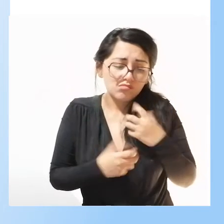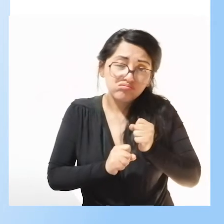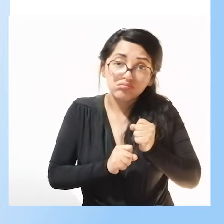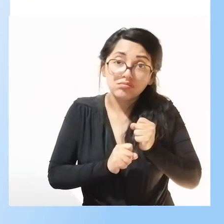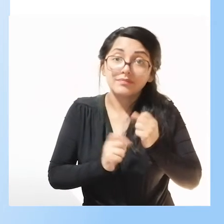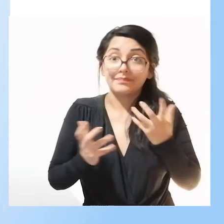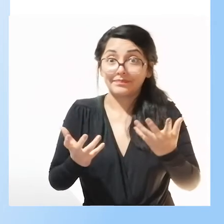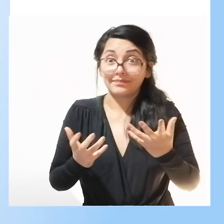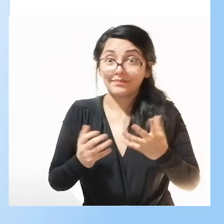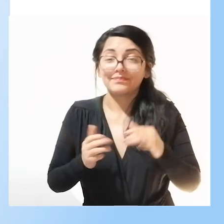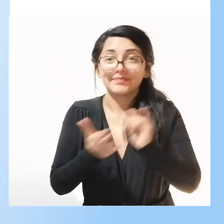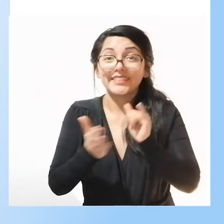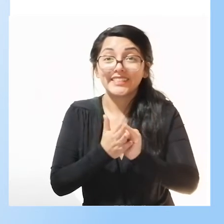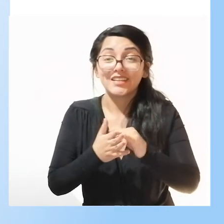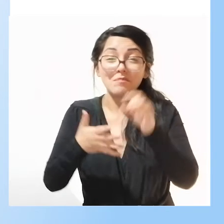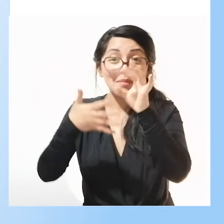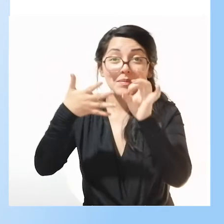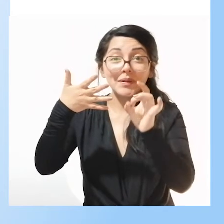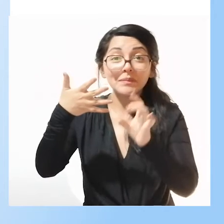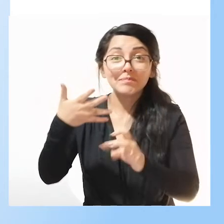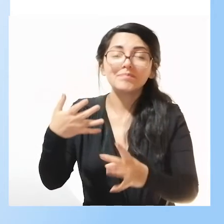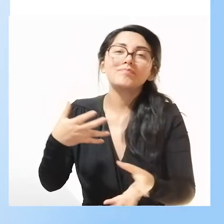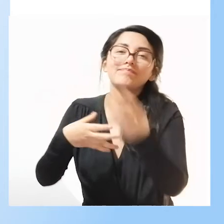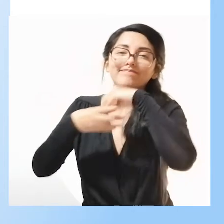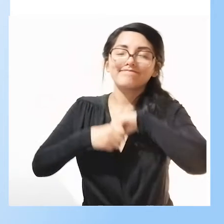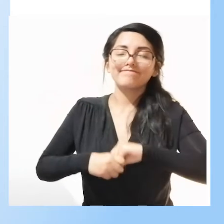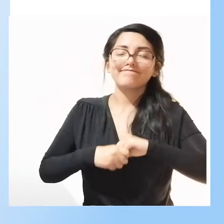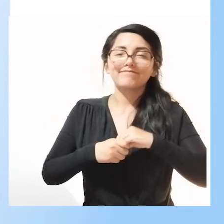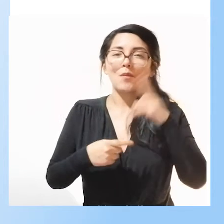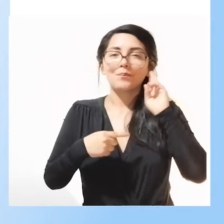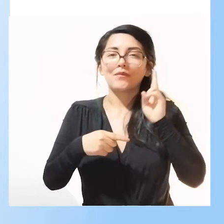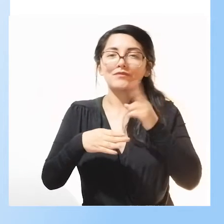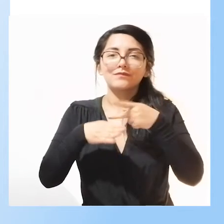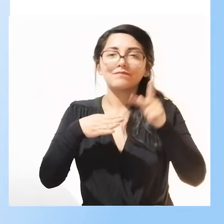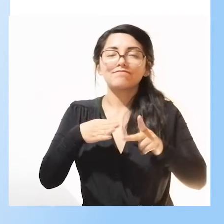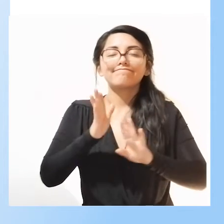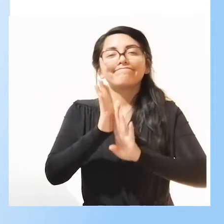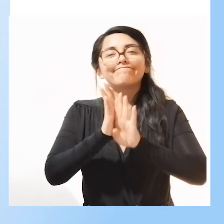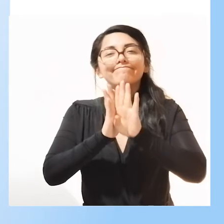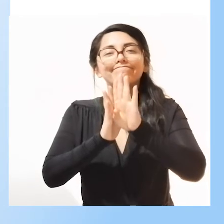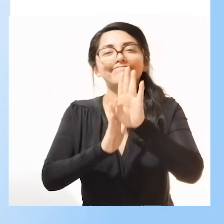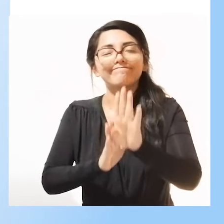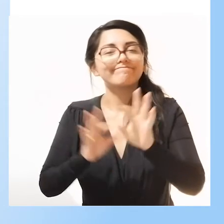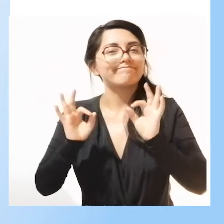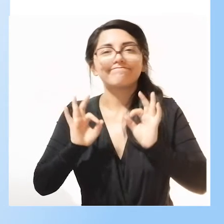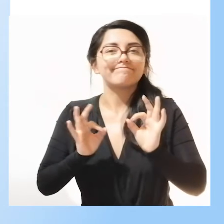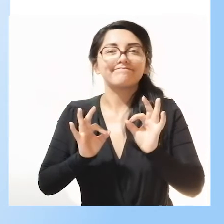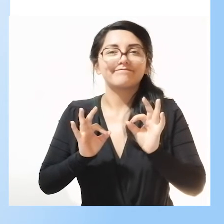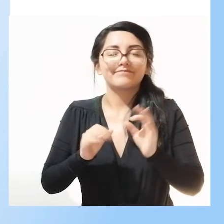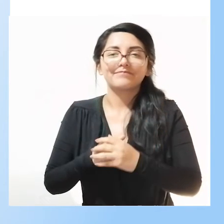profesional sea competente. Es decir, el concepto de ser competente implica todas